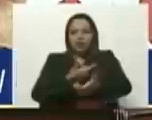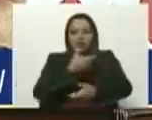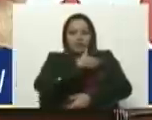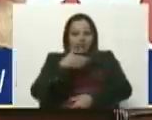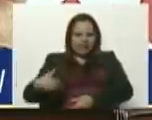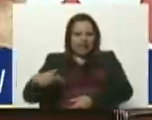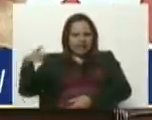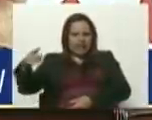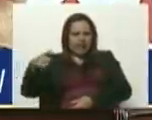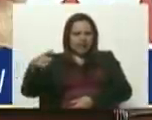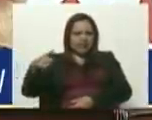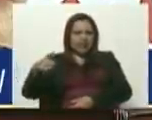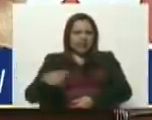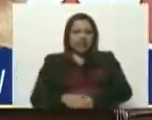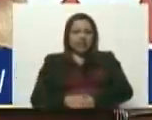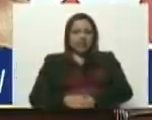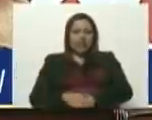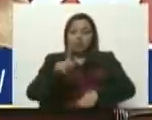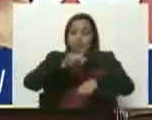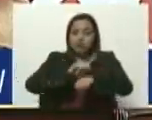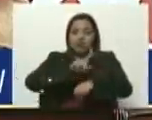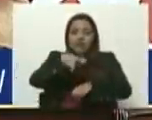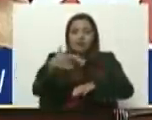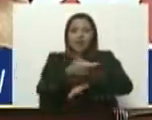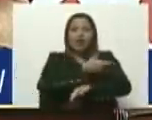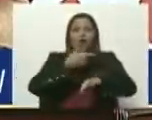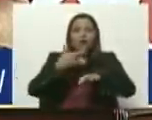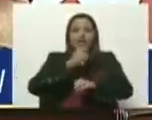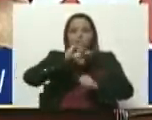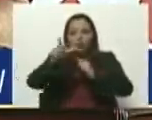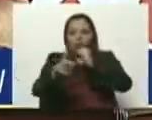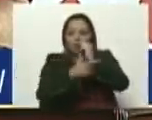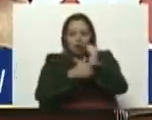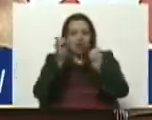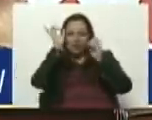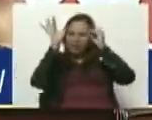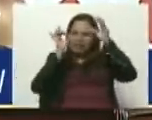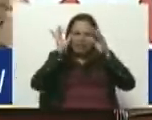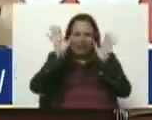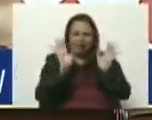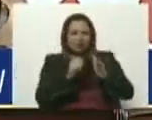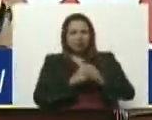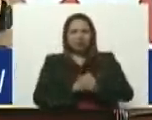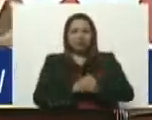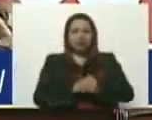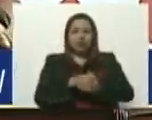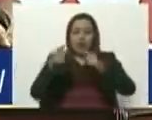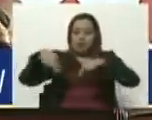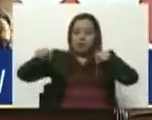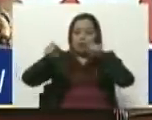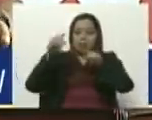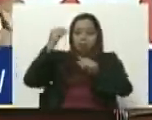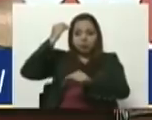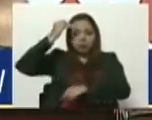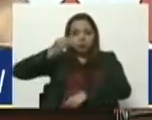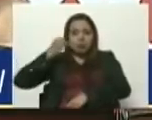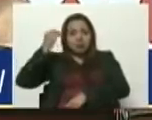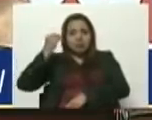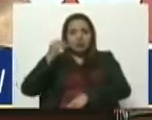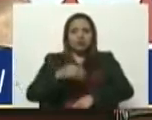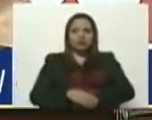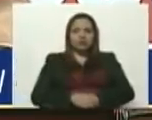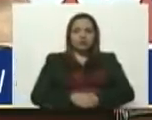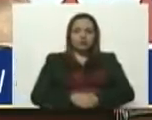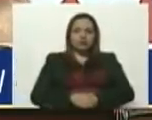un ciudadano del gobierno de narnia ahora ellos creerán que vamos a enviar